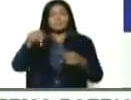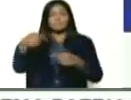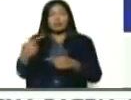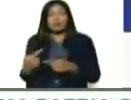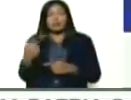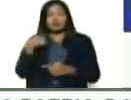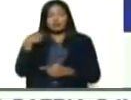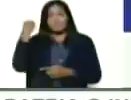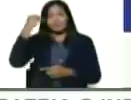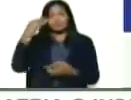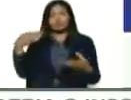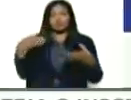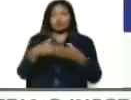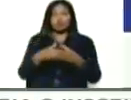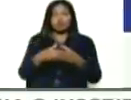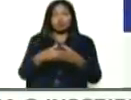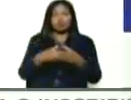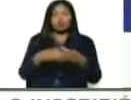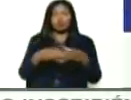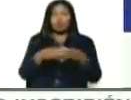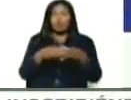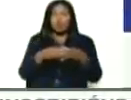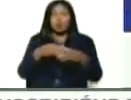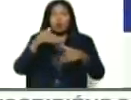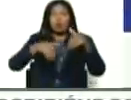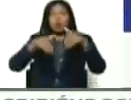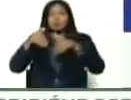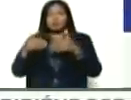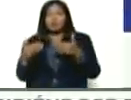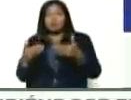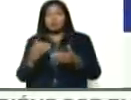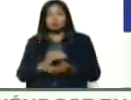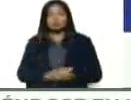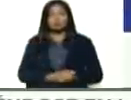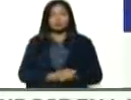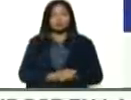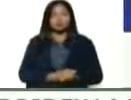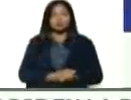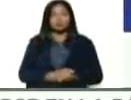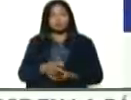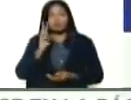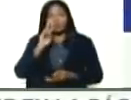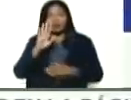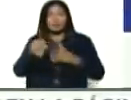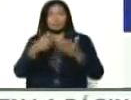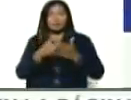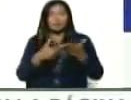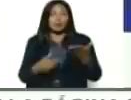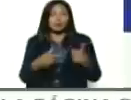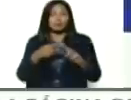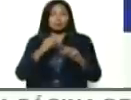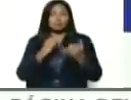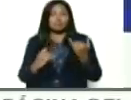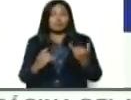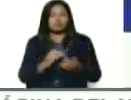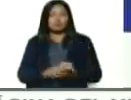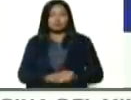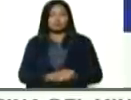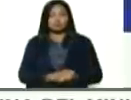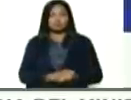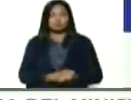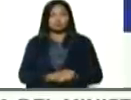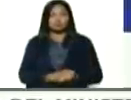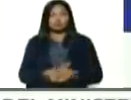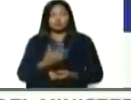creo debe reunirse la comisión electoral para ver la propuesta definitiva y